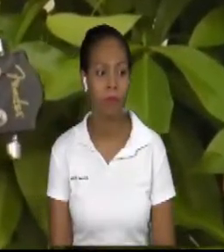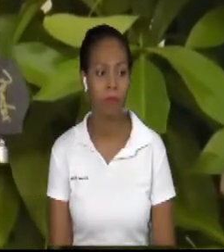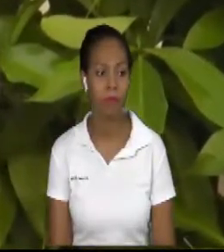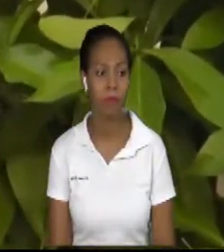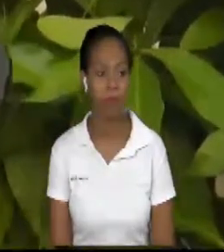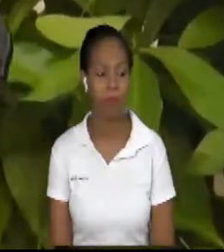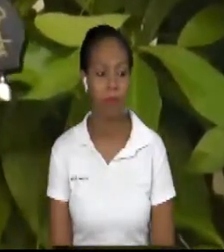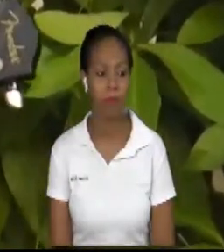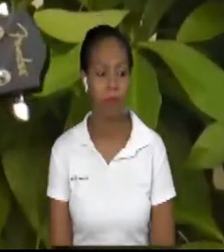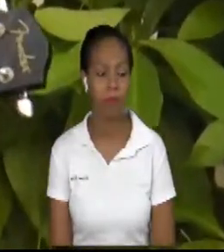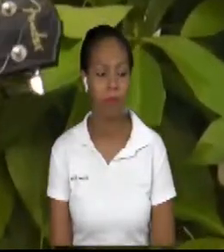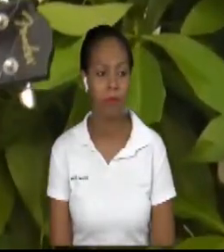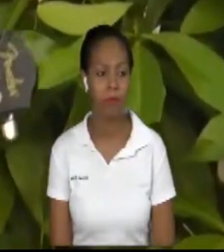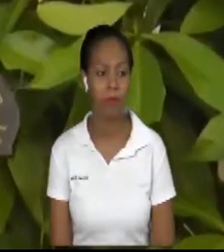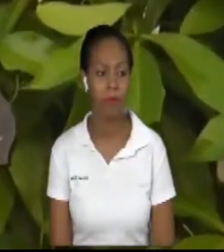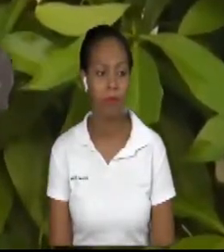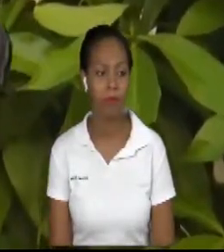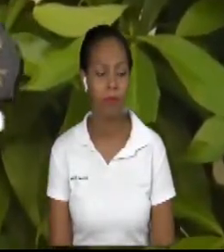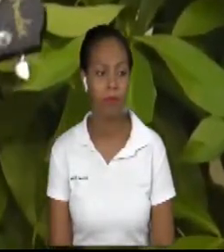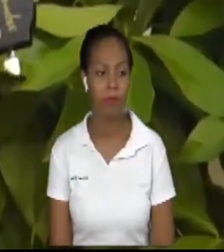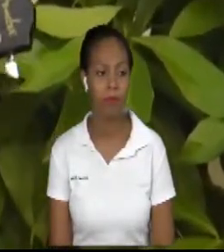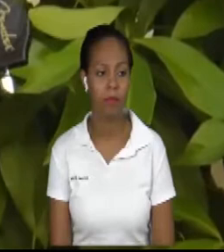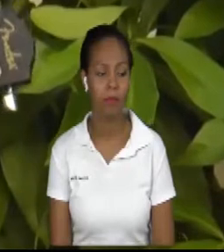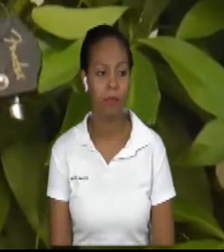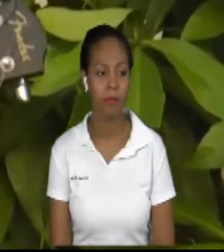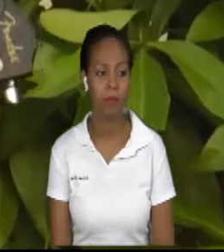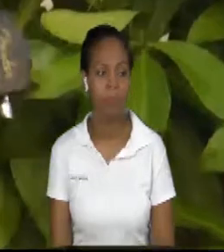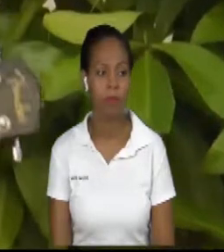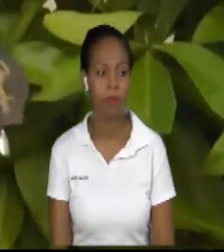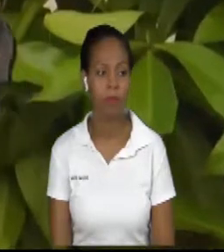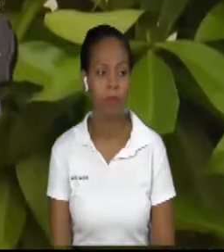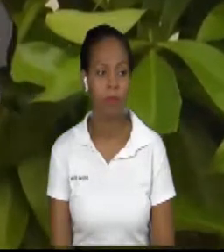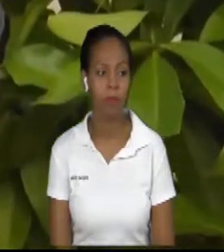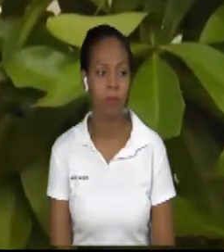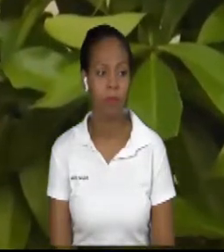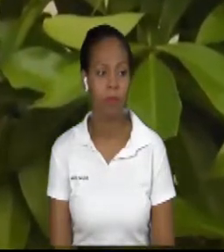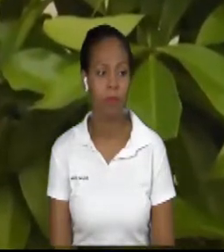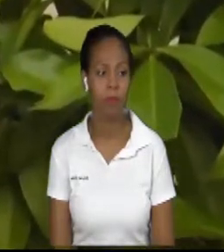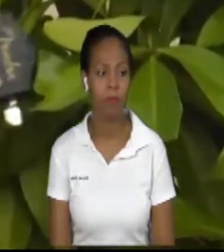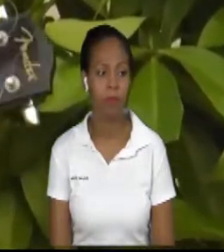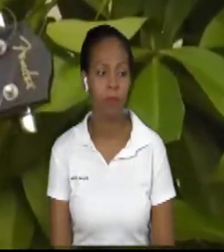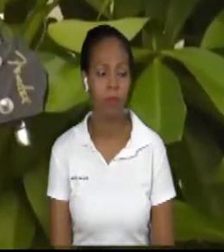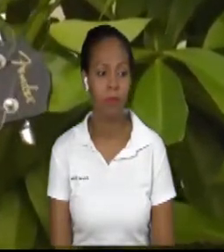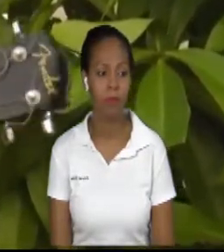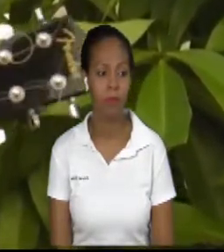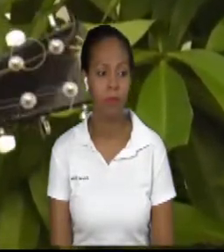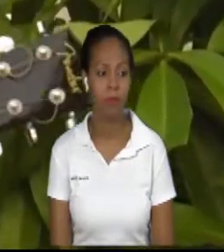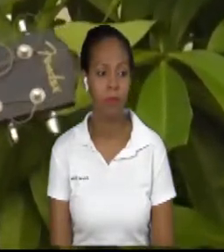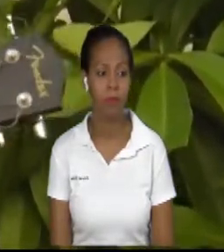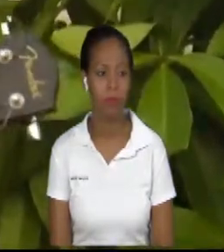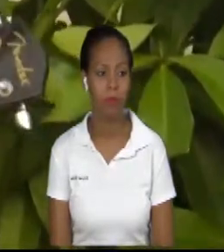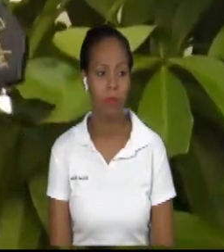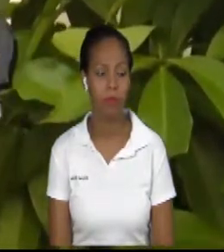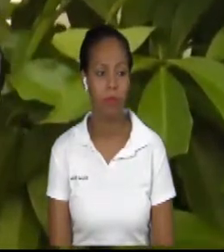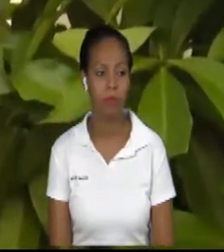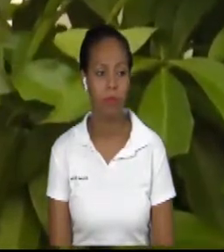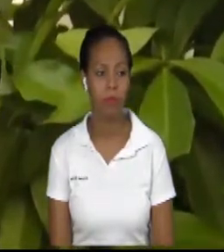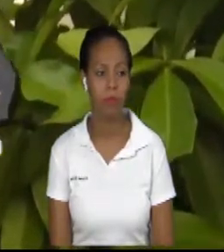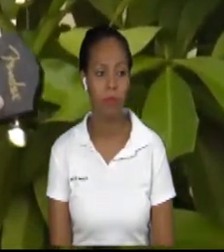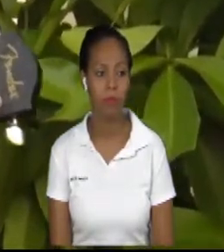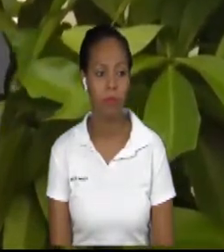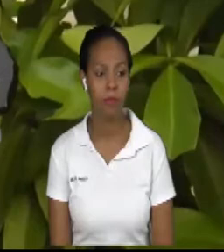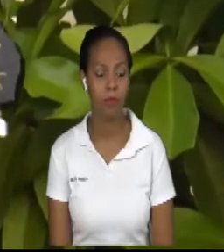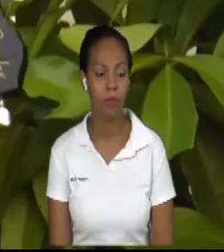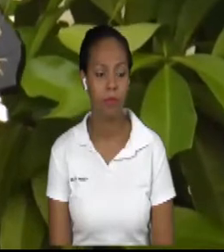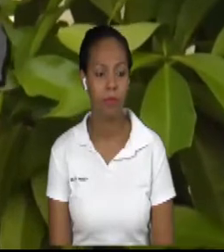Me prueba de mi boca para ver cómo te sabe. Quiero ver tu amor si te cabe. Yo no tengo prisa, yo me quiero dar un